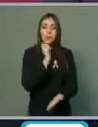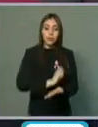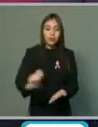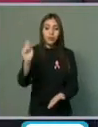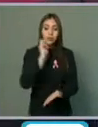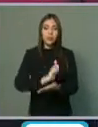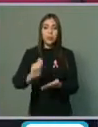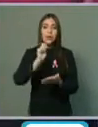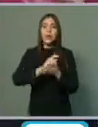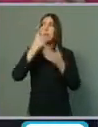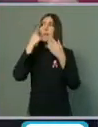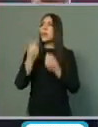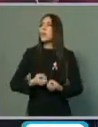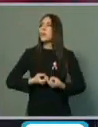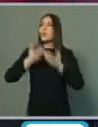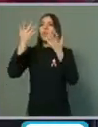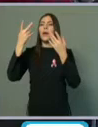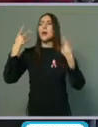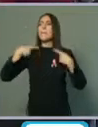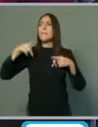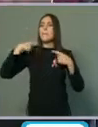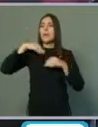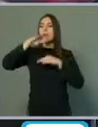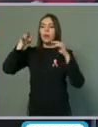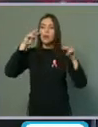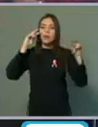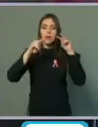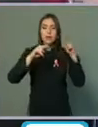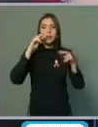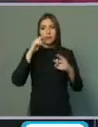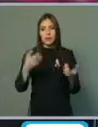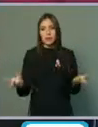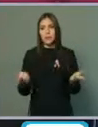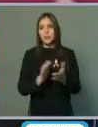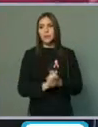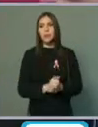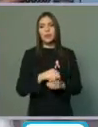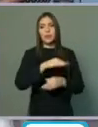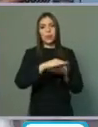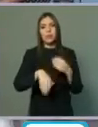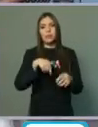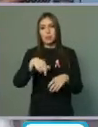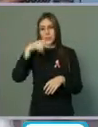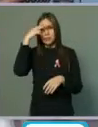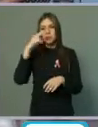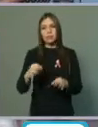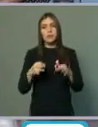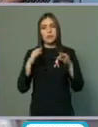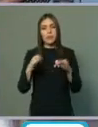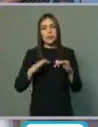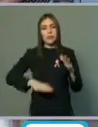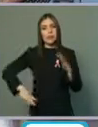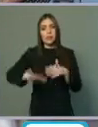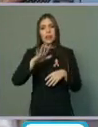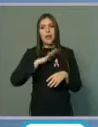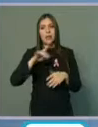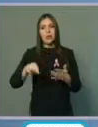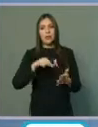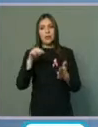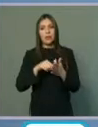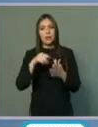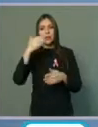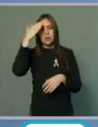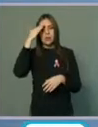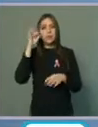poco con esa visión de no somos así como que el pueblo cacahuatero y de la esquinita que nadie tiene que ver, ¿no? Sino al contrario, somos un pueblo con un lugar en